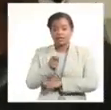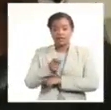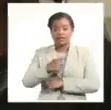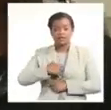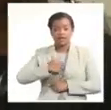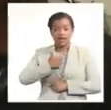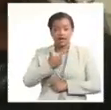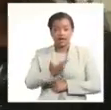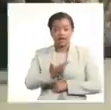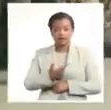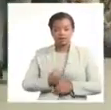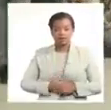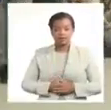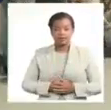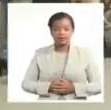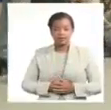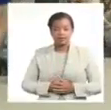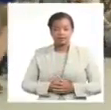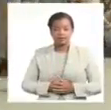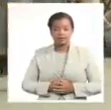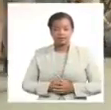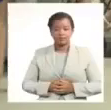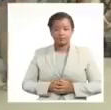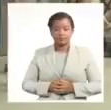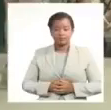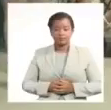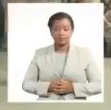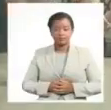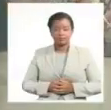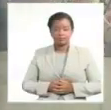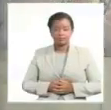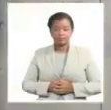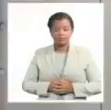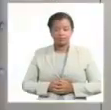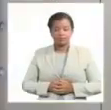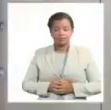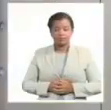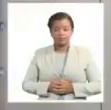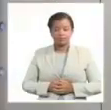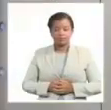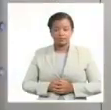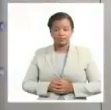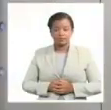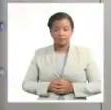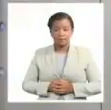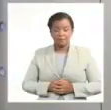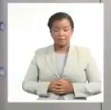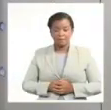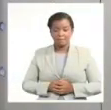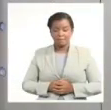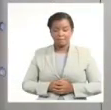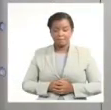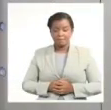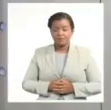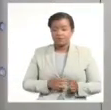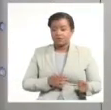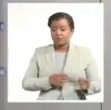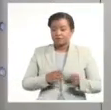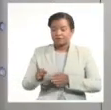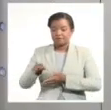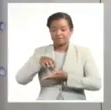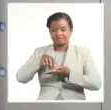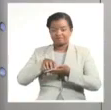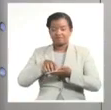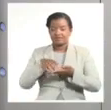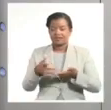artística. Leti Alvarado, Sistema Informativo de la Televisión Cubana. El Centro de Desarrollo de las Artes Visuales inauguró